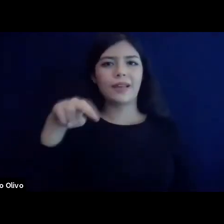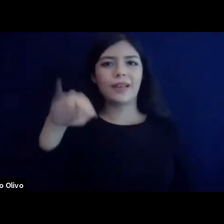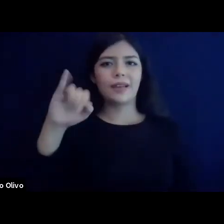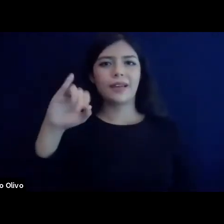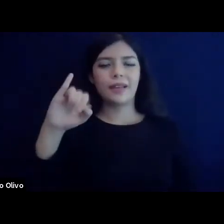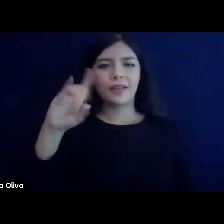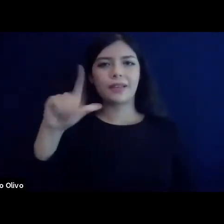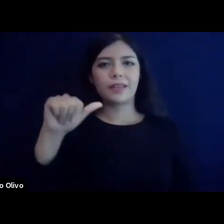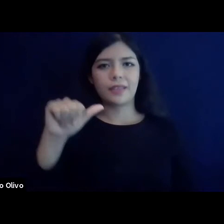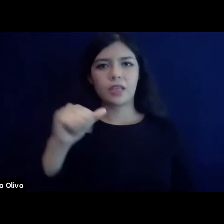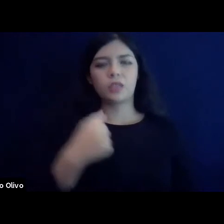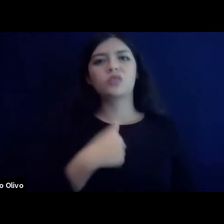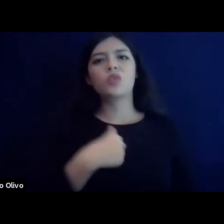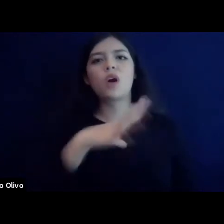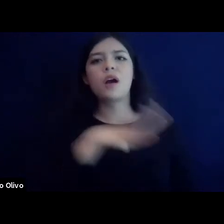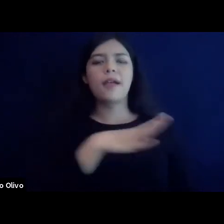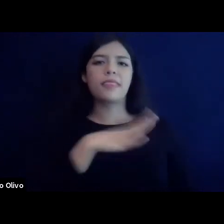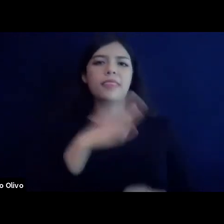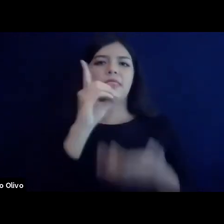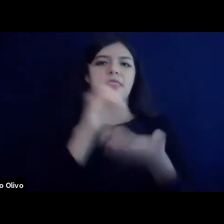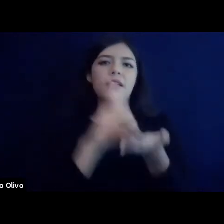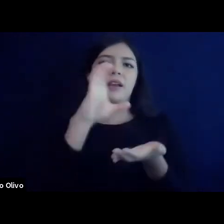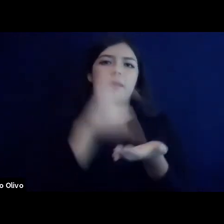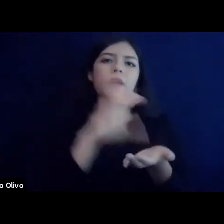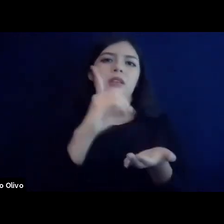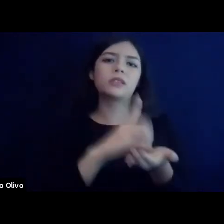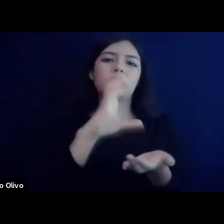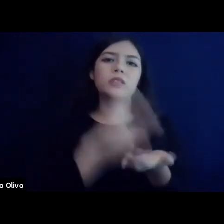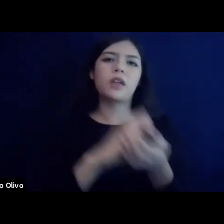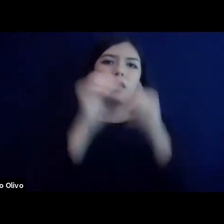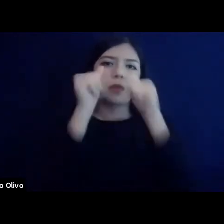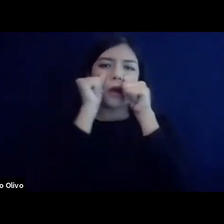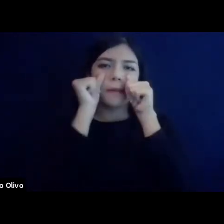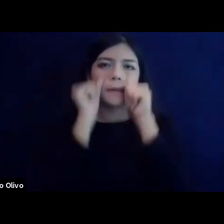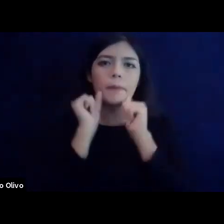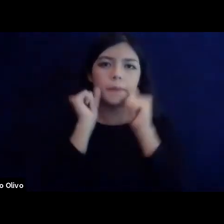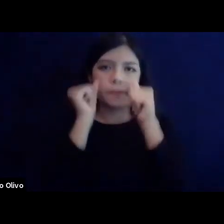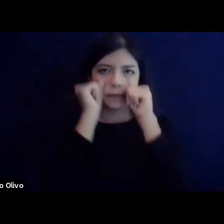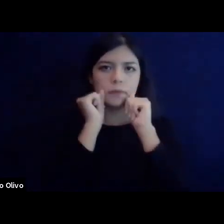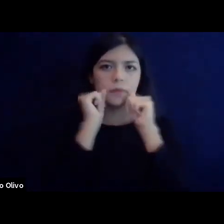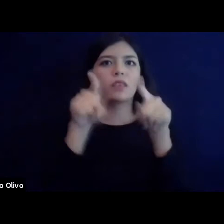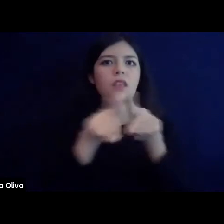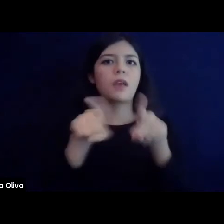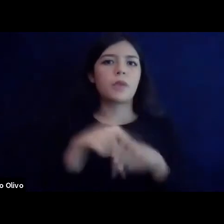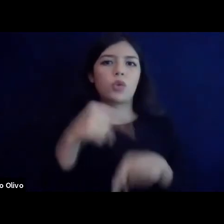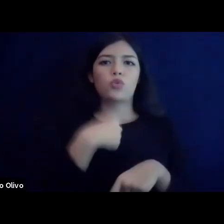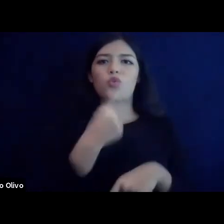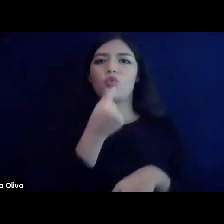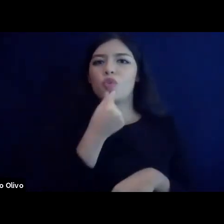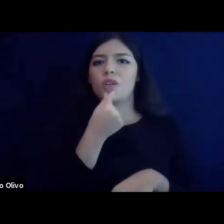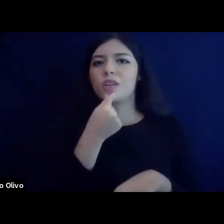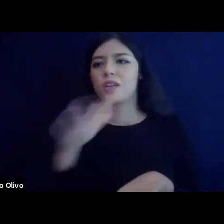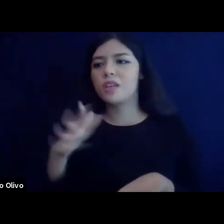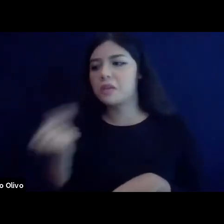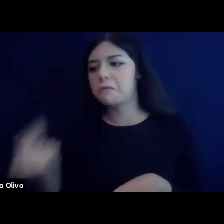visual y comencé a tener problemas de audición en la infancia a